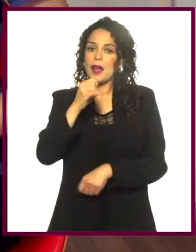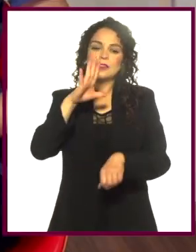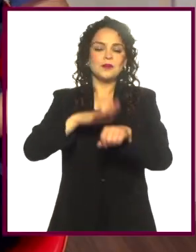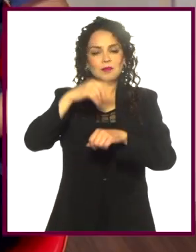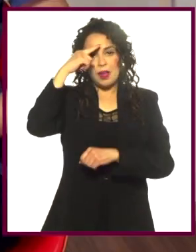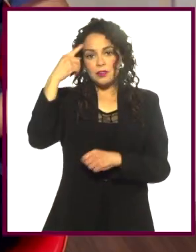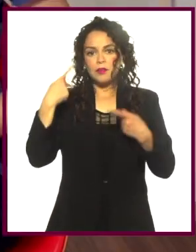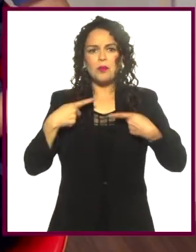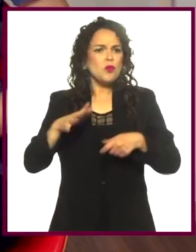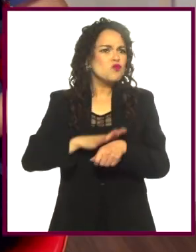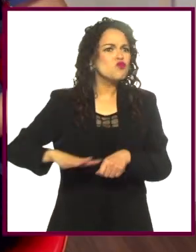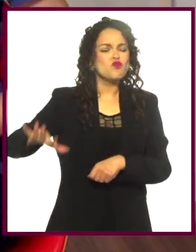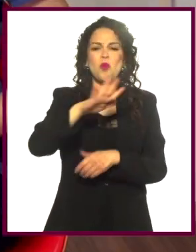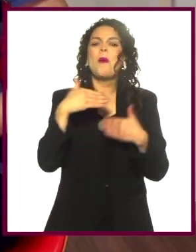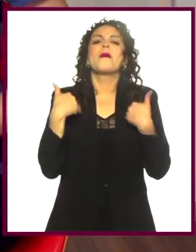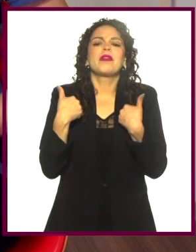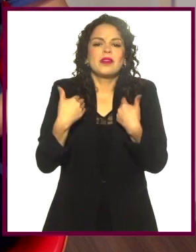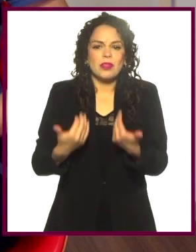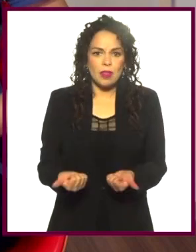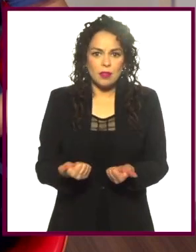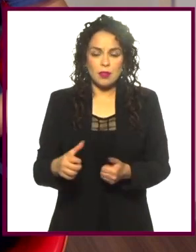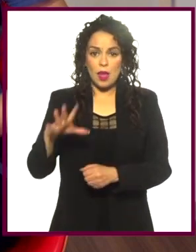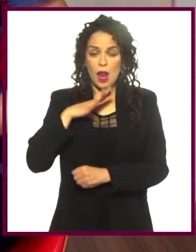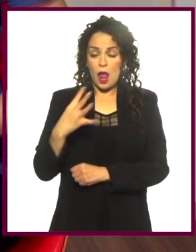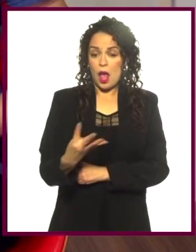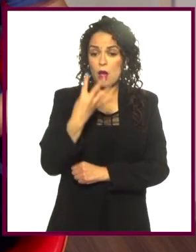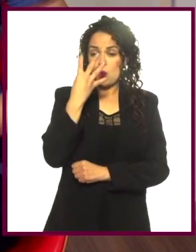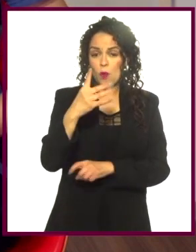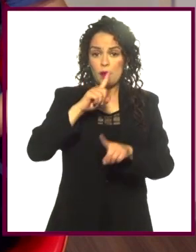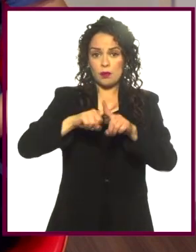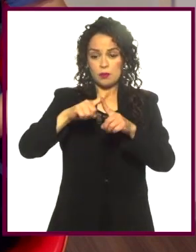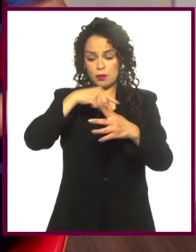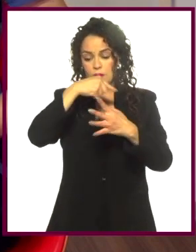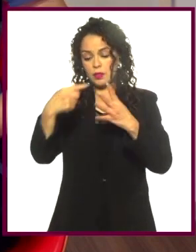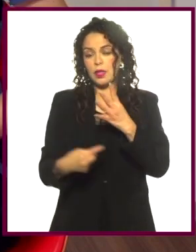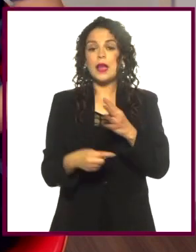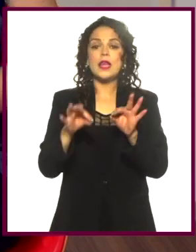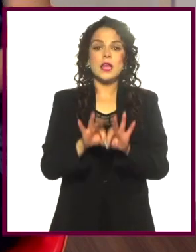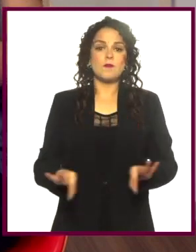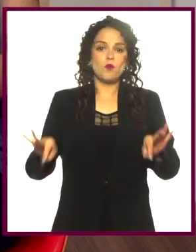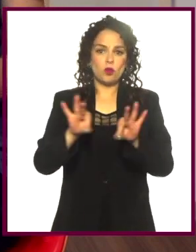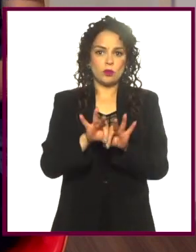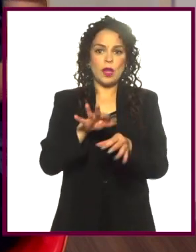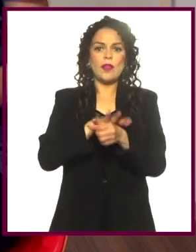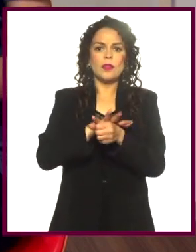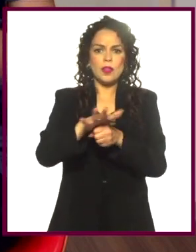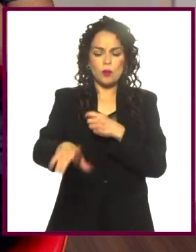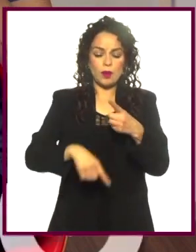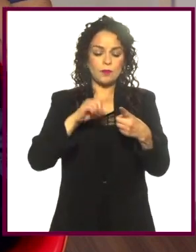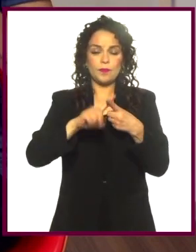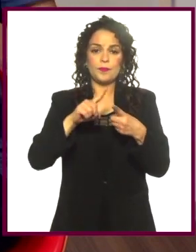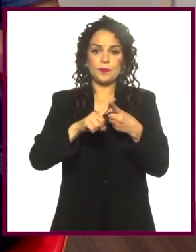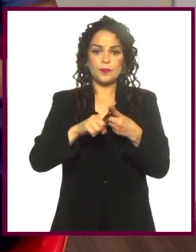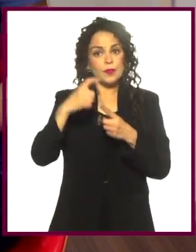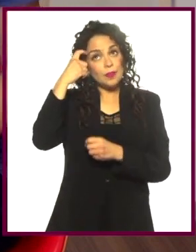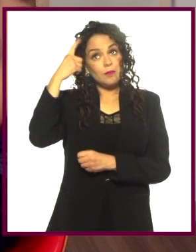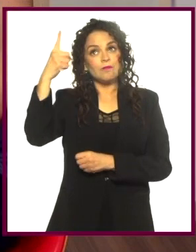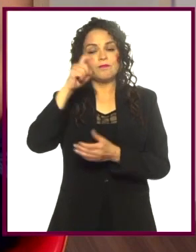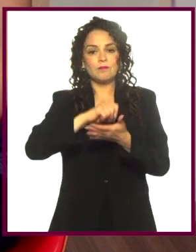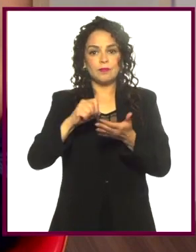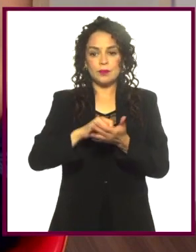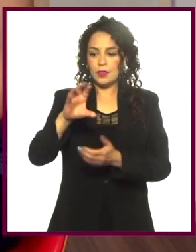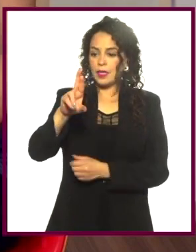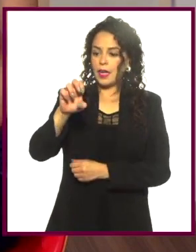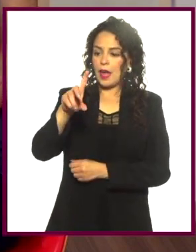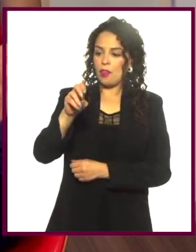sea entendido por la mayoría. En este modelo hay 4 elementos fundamentales. El primero es el creador,